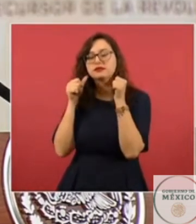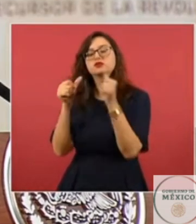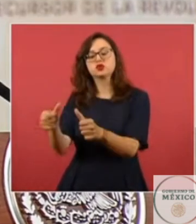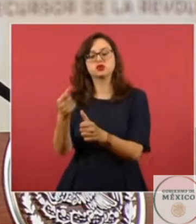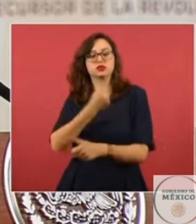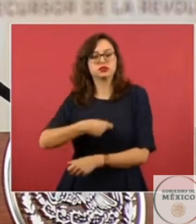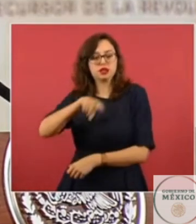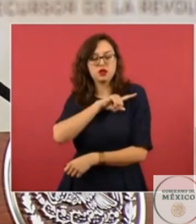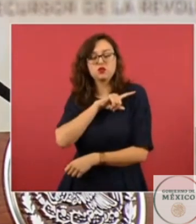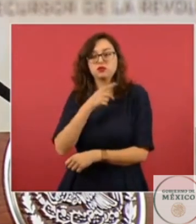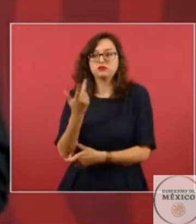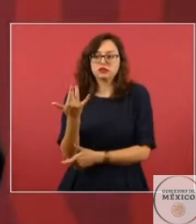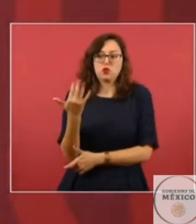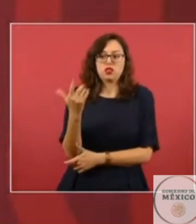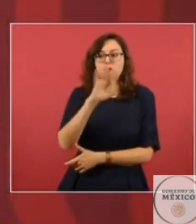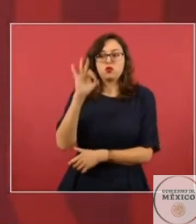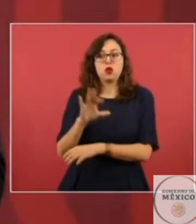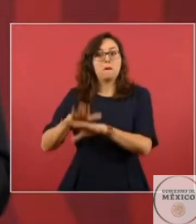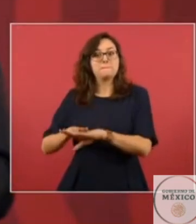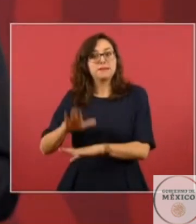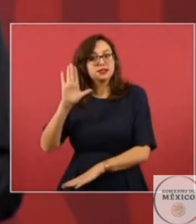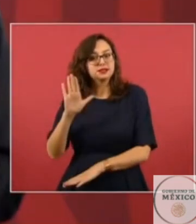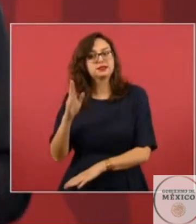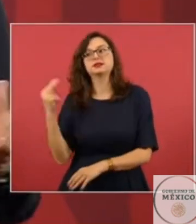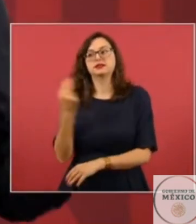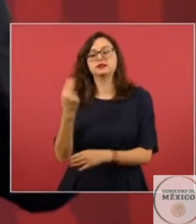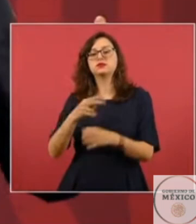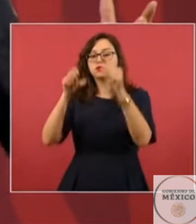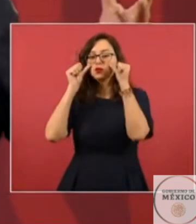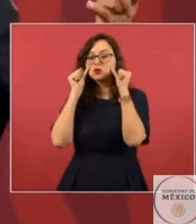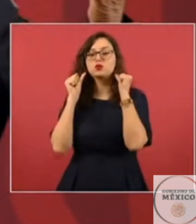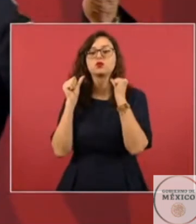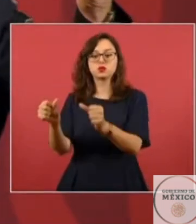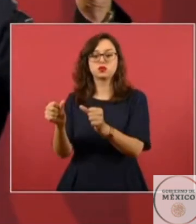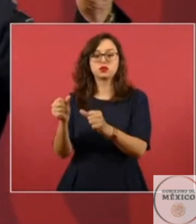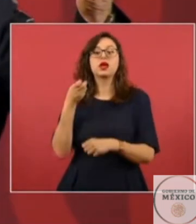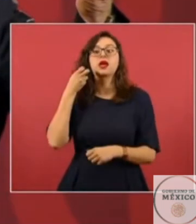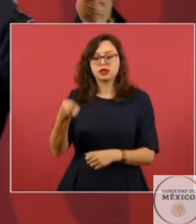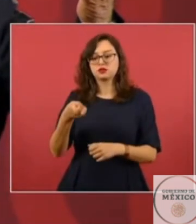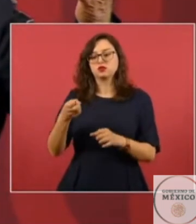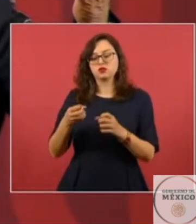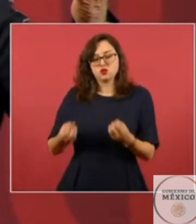población. Entonces, eso es lo que estamos construyendo,